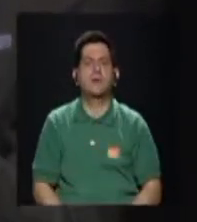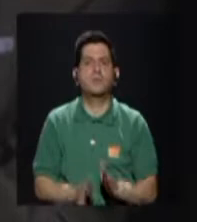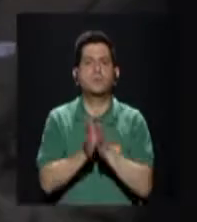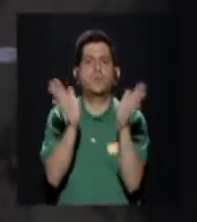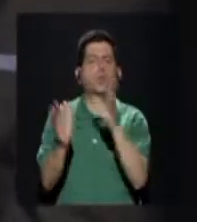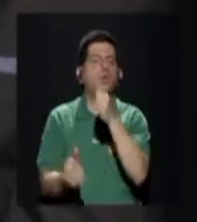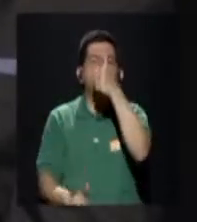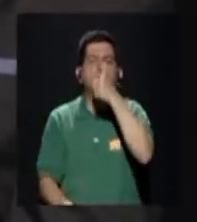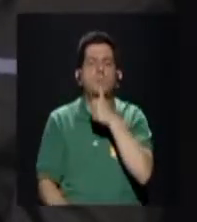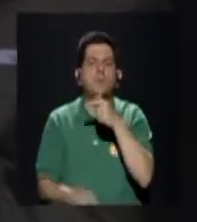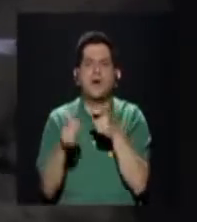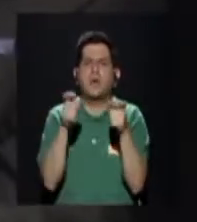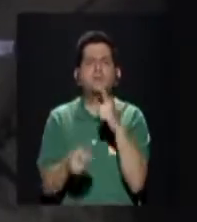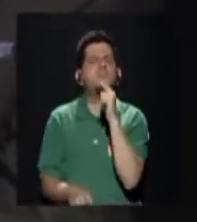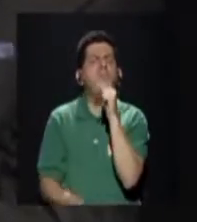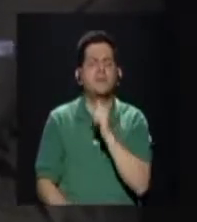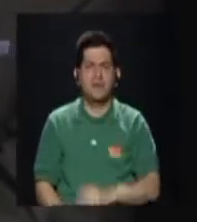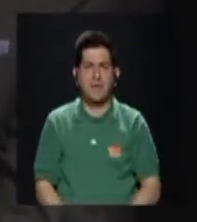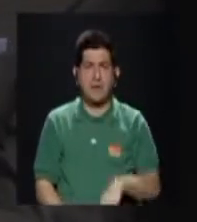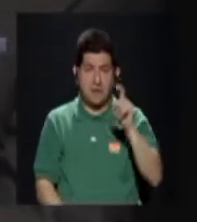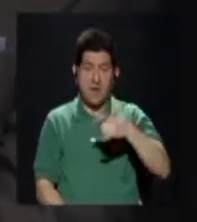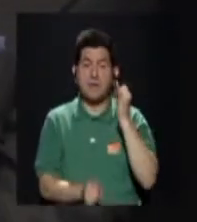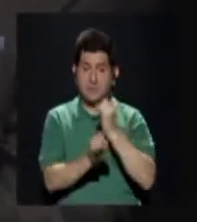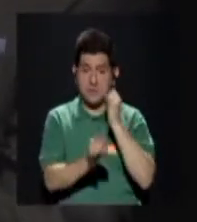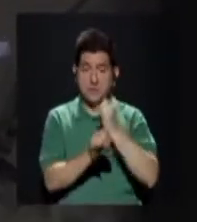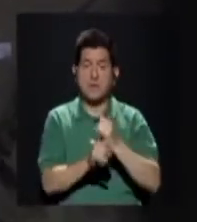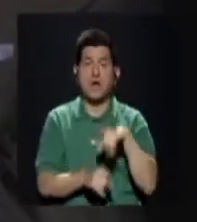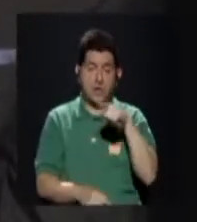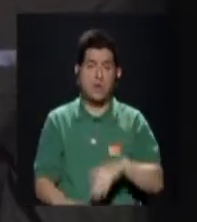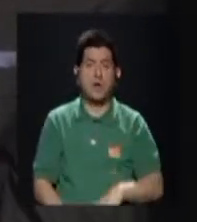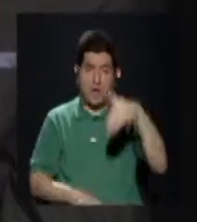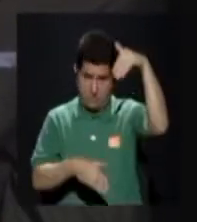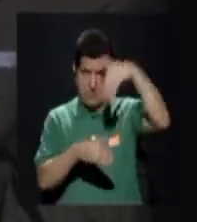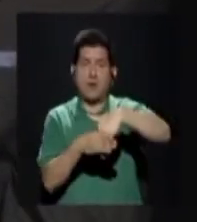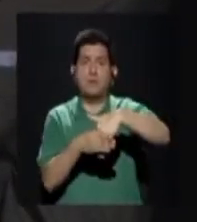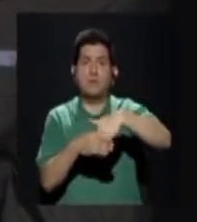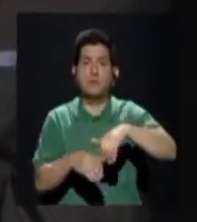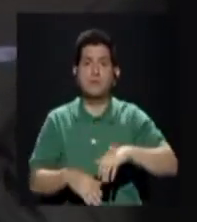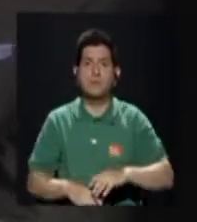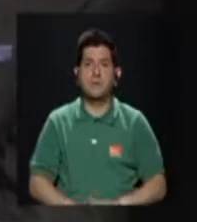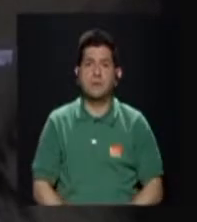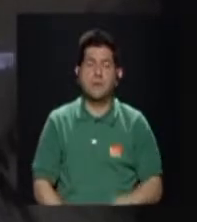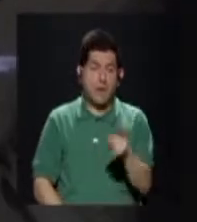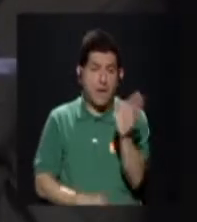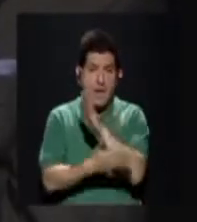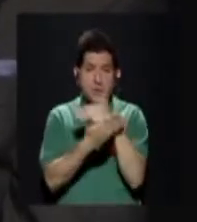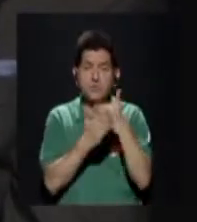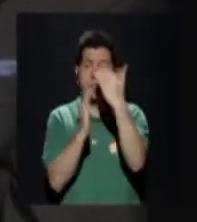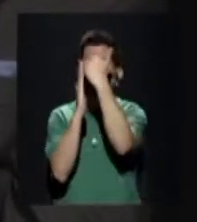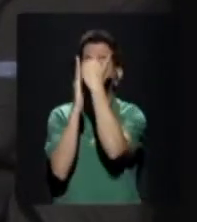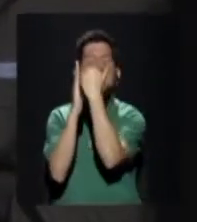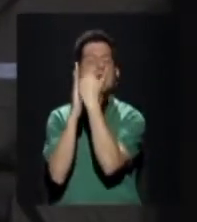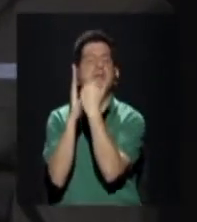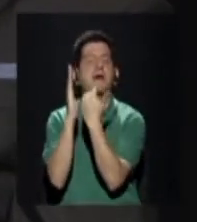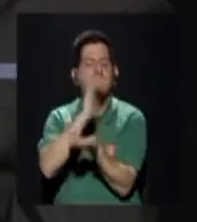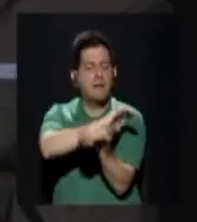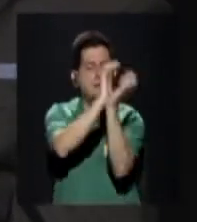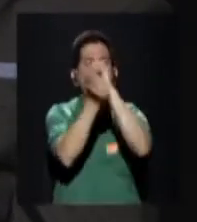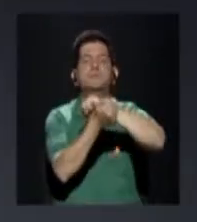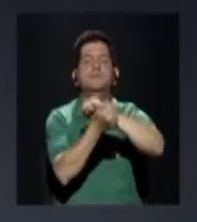públicos o privados? Eso tiene que haber un ente que meta la mano ahí. Eso es parte de la lista que tenemos que